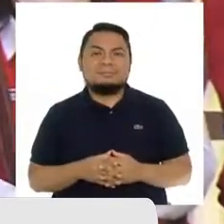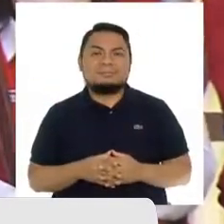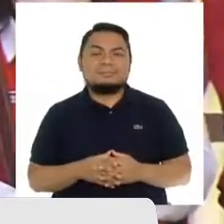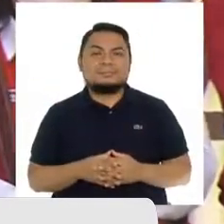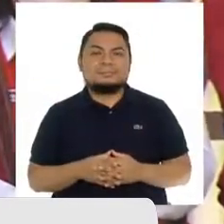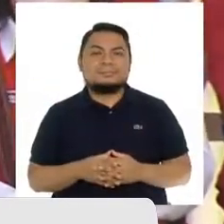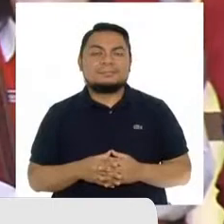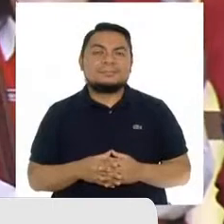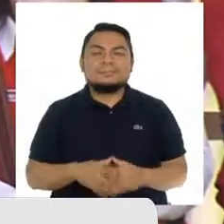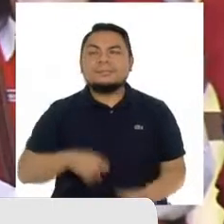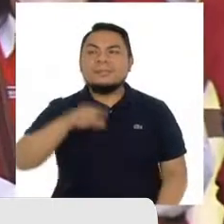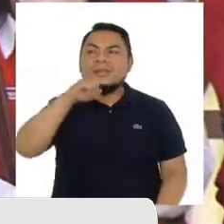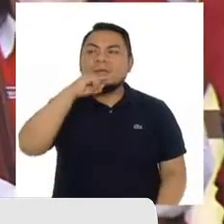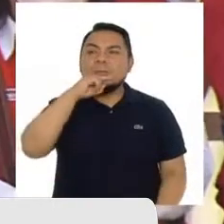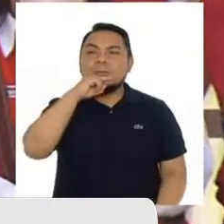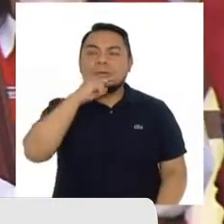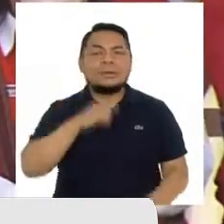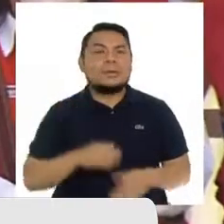mujer